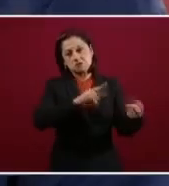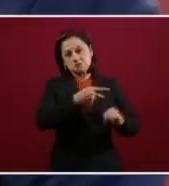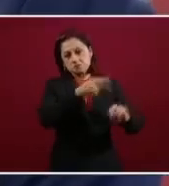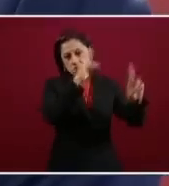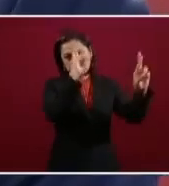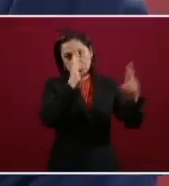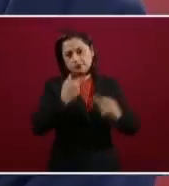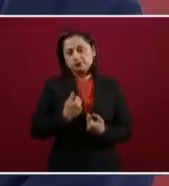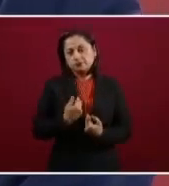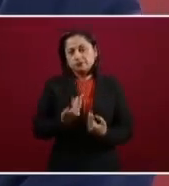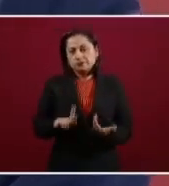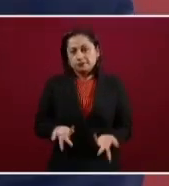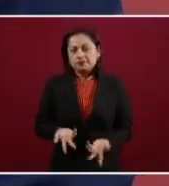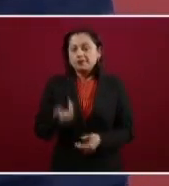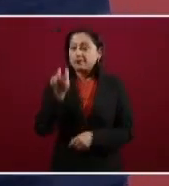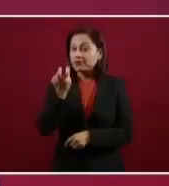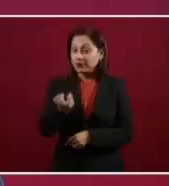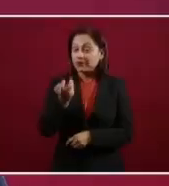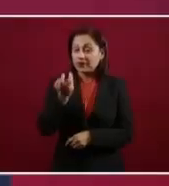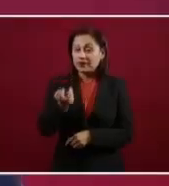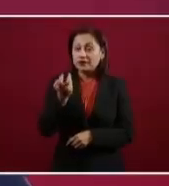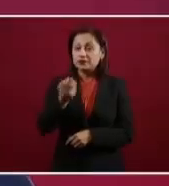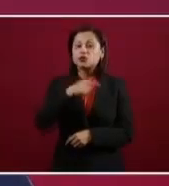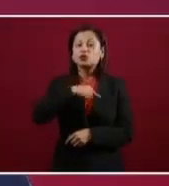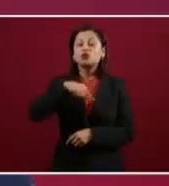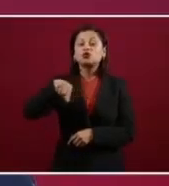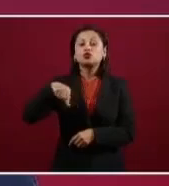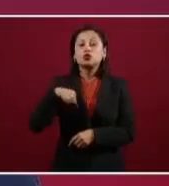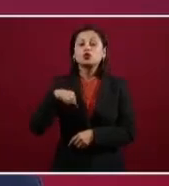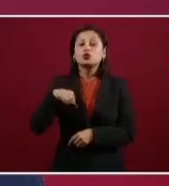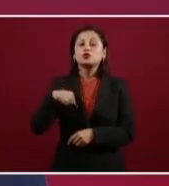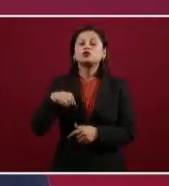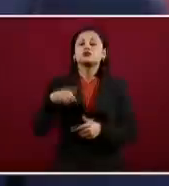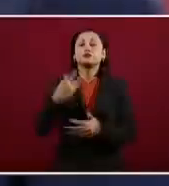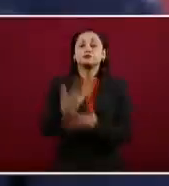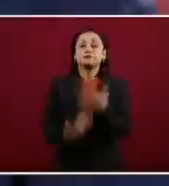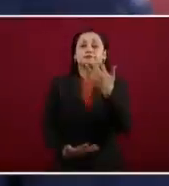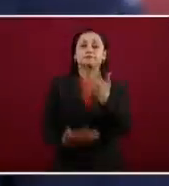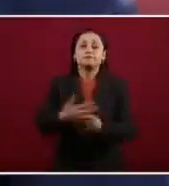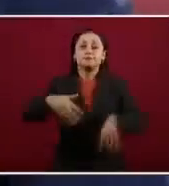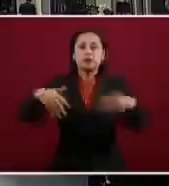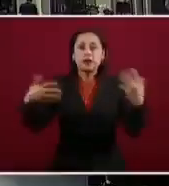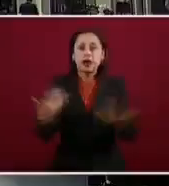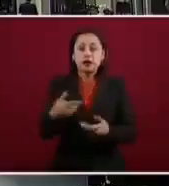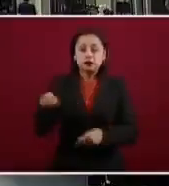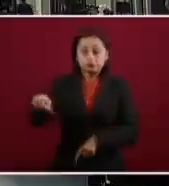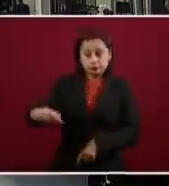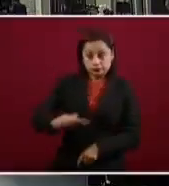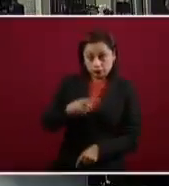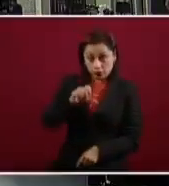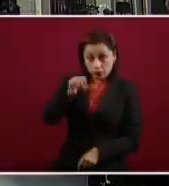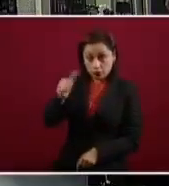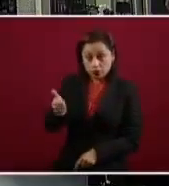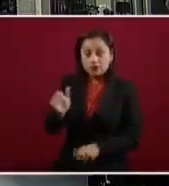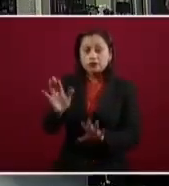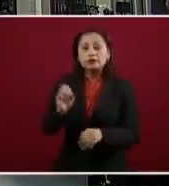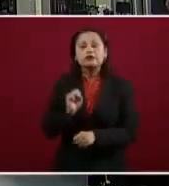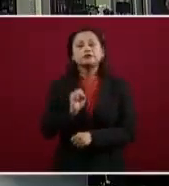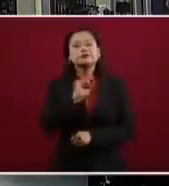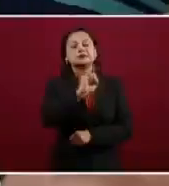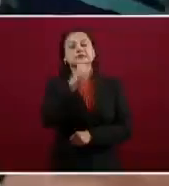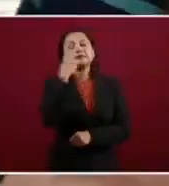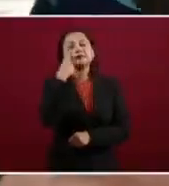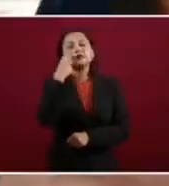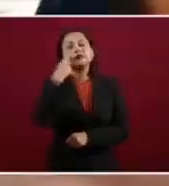eso es lo que estamos haciendo no sé si tenga otra si presidente preguntarle